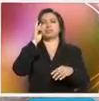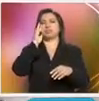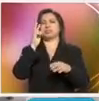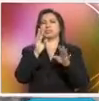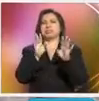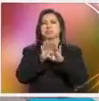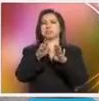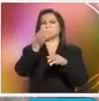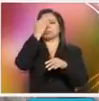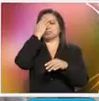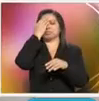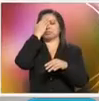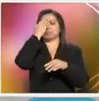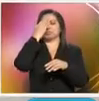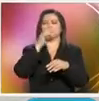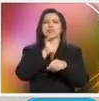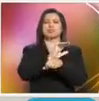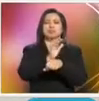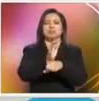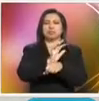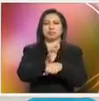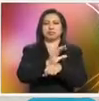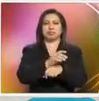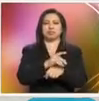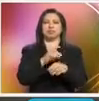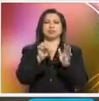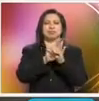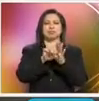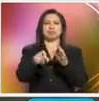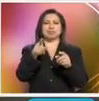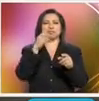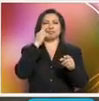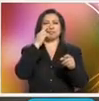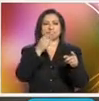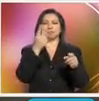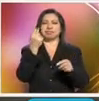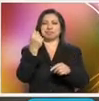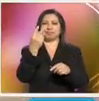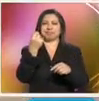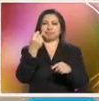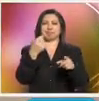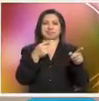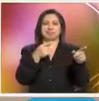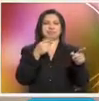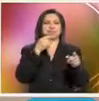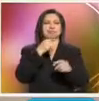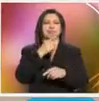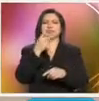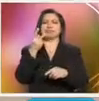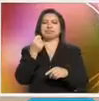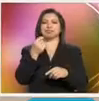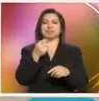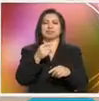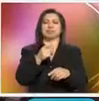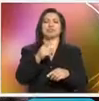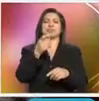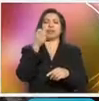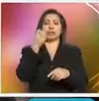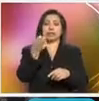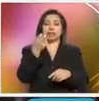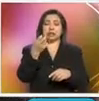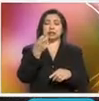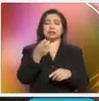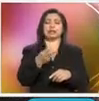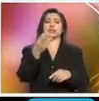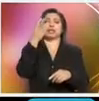En experimental quiero decir, por ejemplo, estábamos viendo las imágenes de Epitafio, una de las películas que se van a proyectar. Es una película con